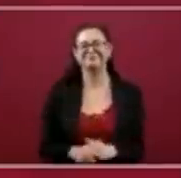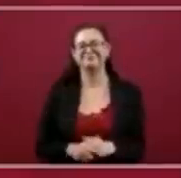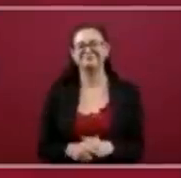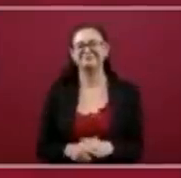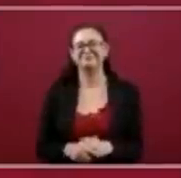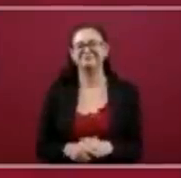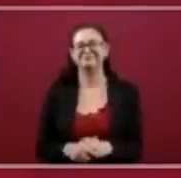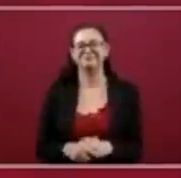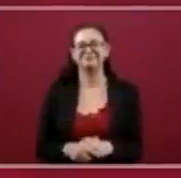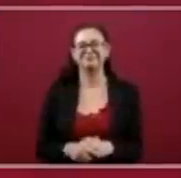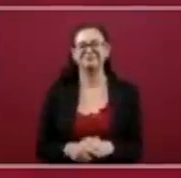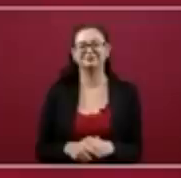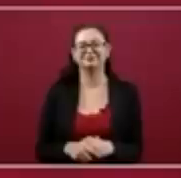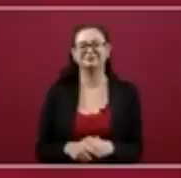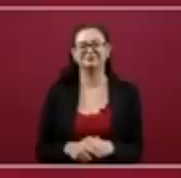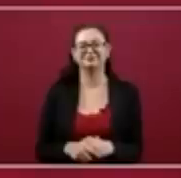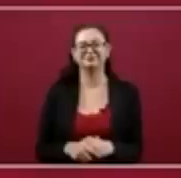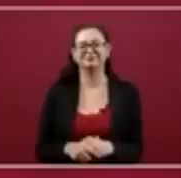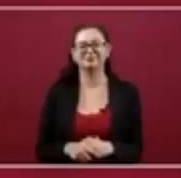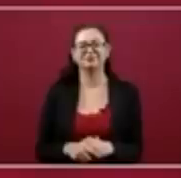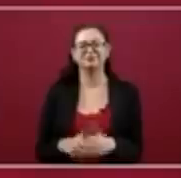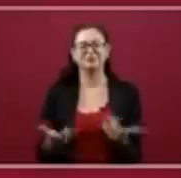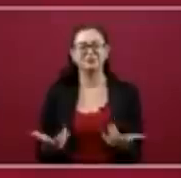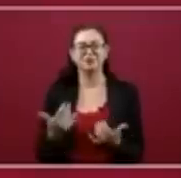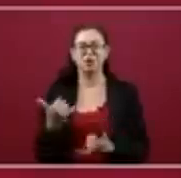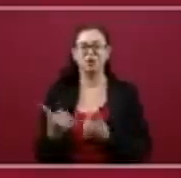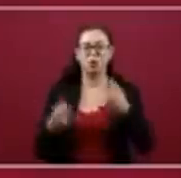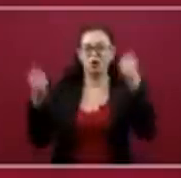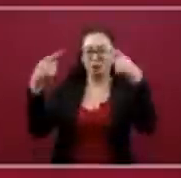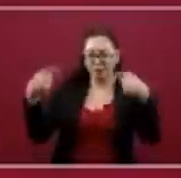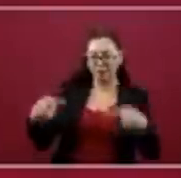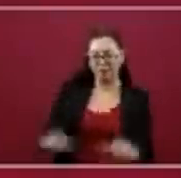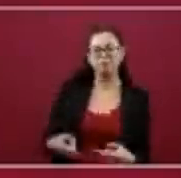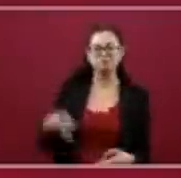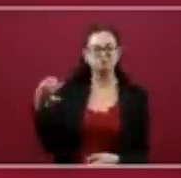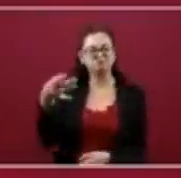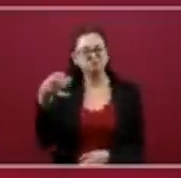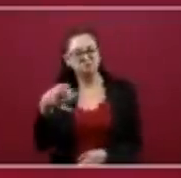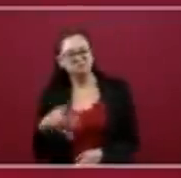más juegos ganados que perdidos.